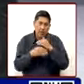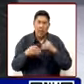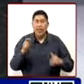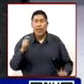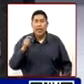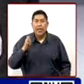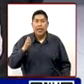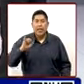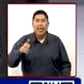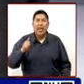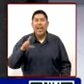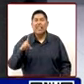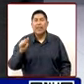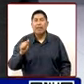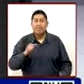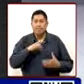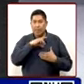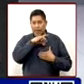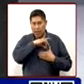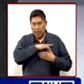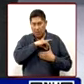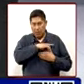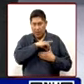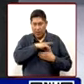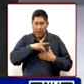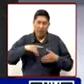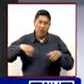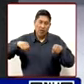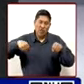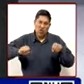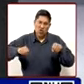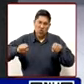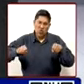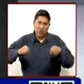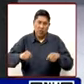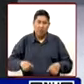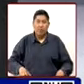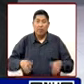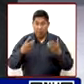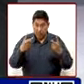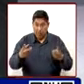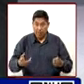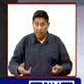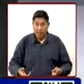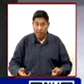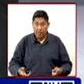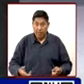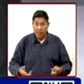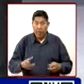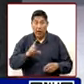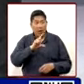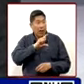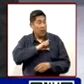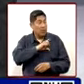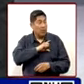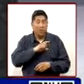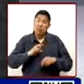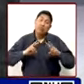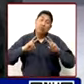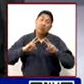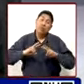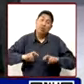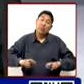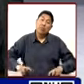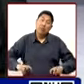de bajada. Y eso aprovechan precisamente para encender la motocicleta. Bien. A ver, ahora será la policía la que investigue un poco